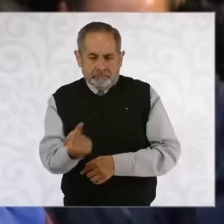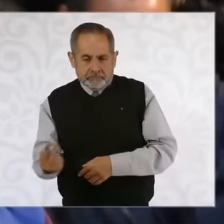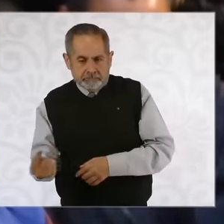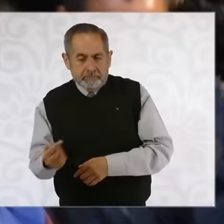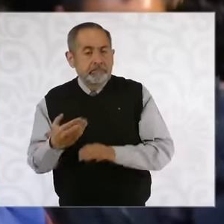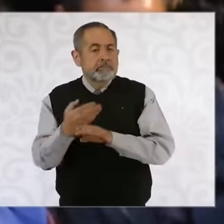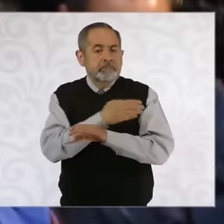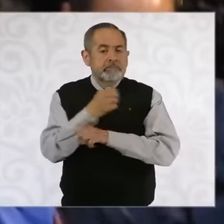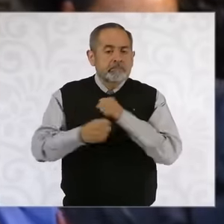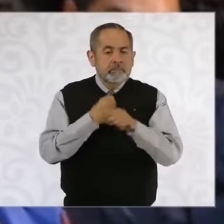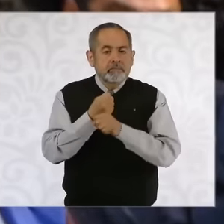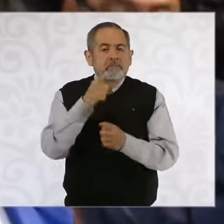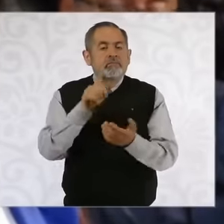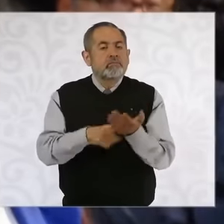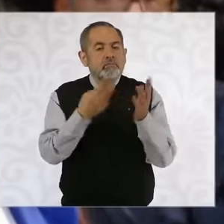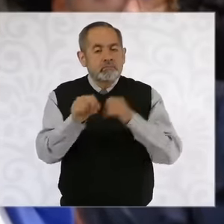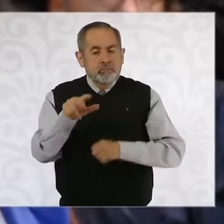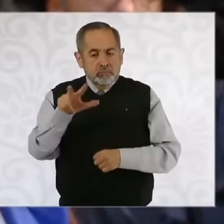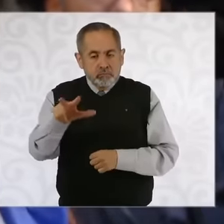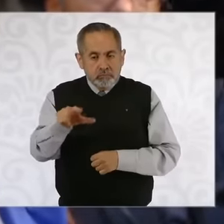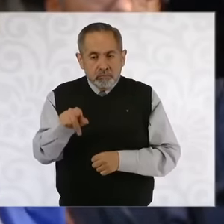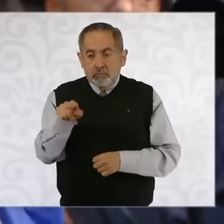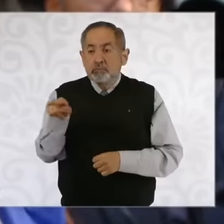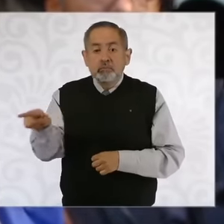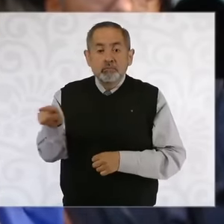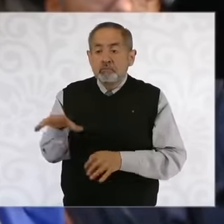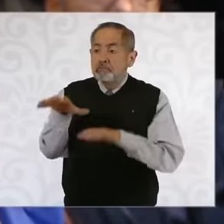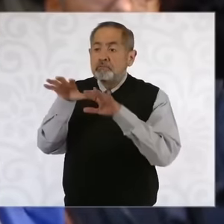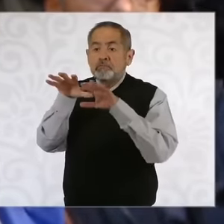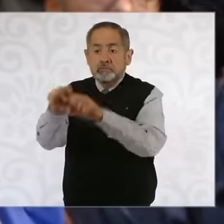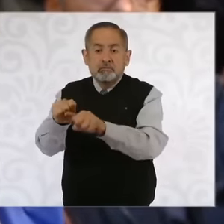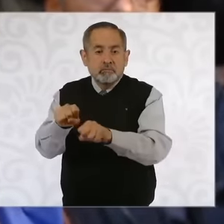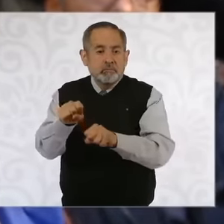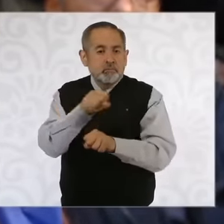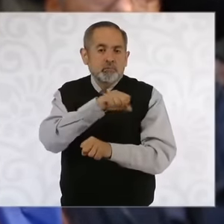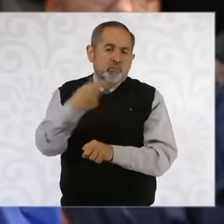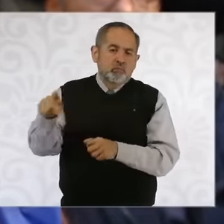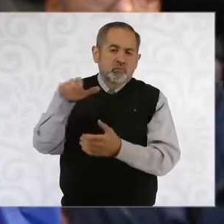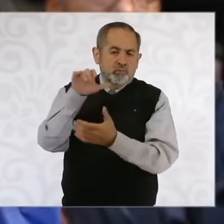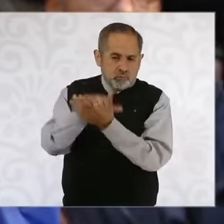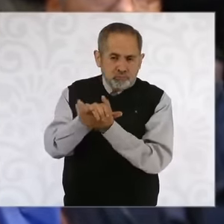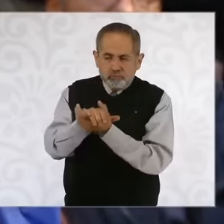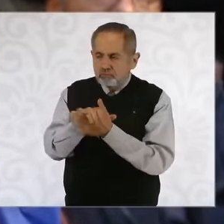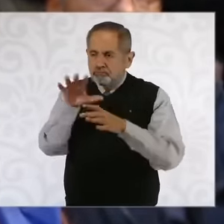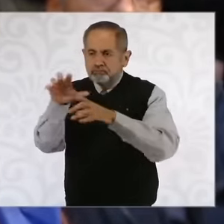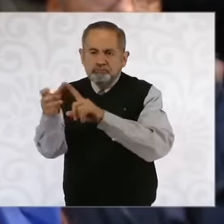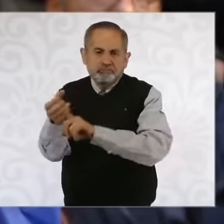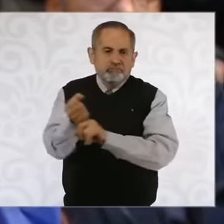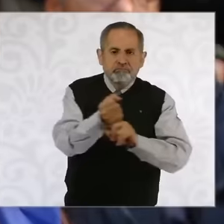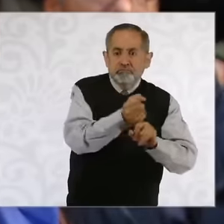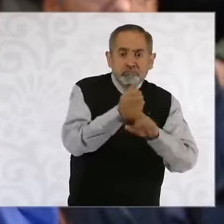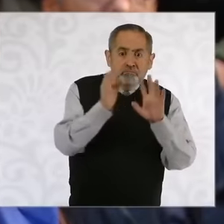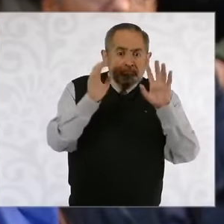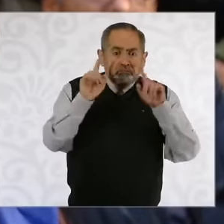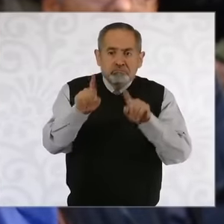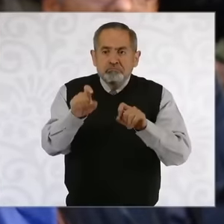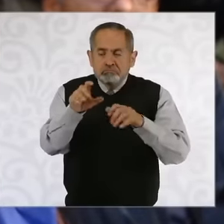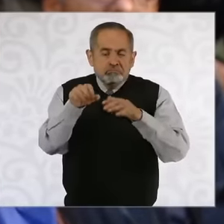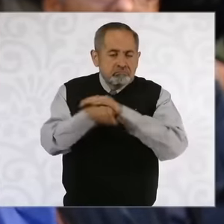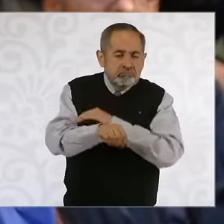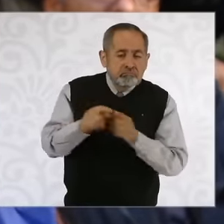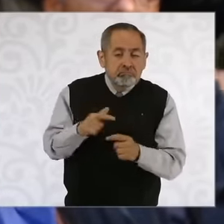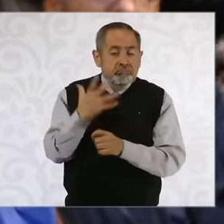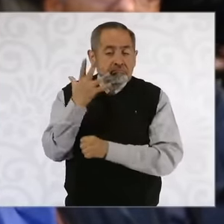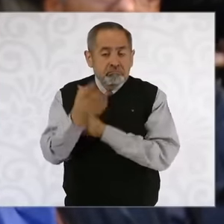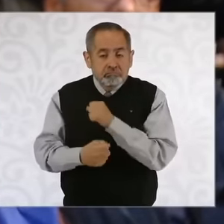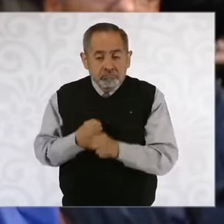año de 1918 sufre el secuestro de su esposo, padre de sus hijos. La Fiscalía, luego de